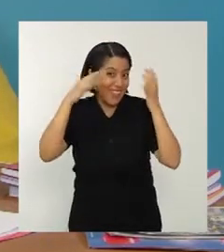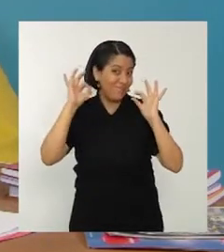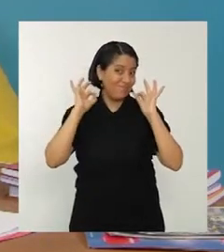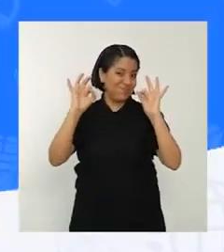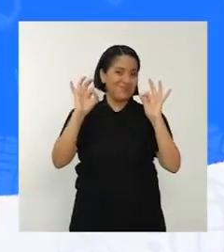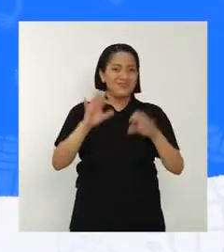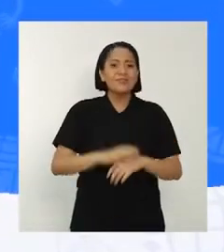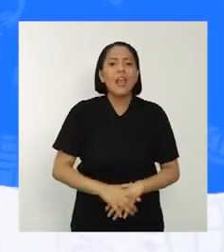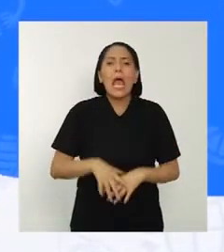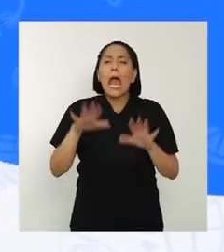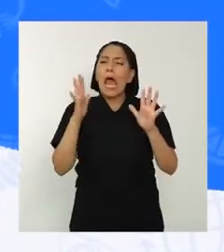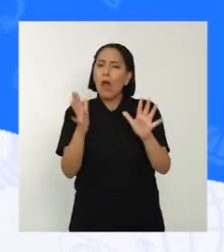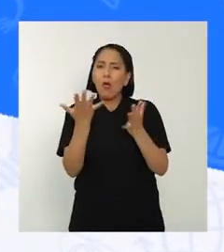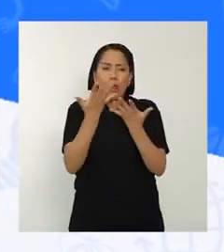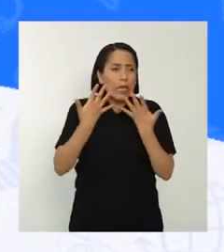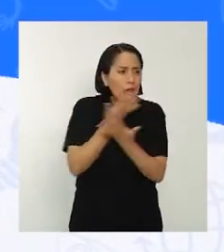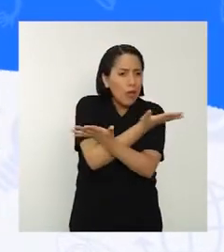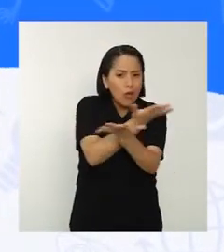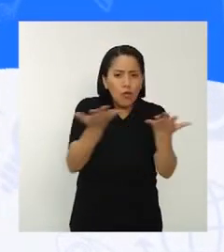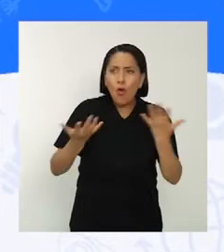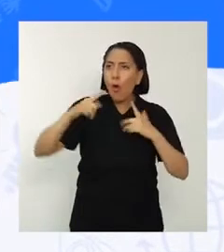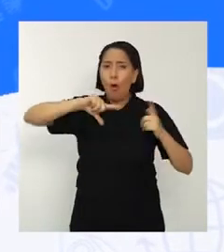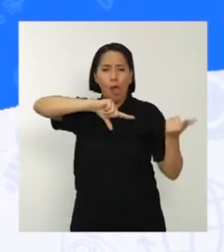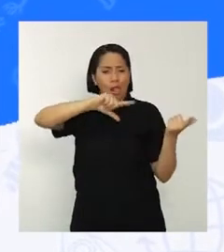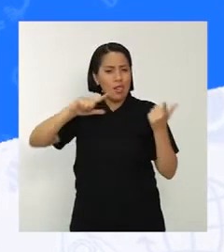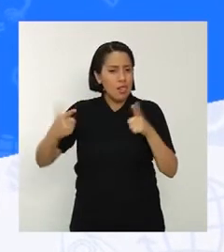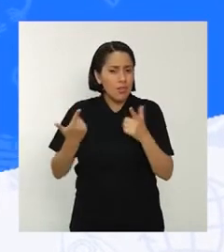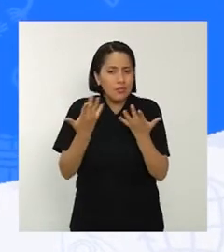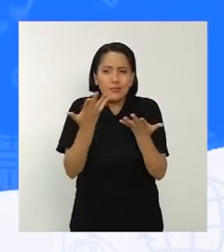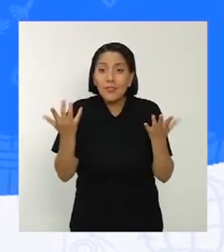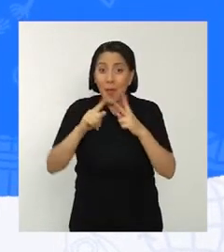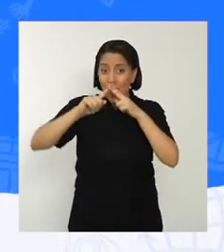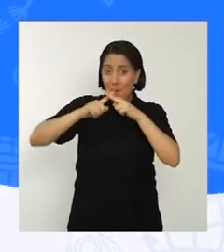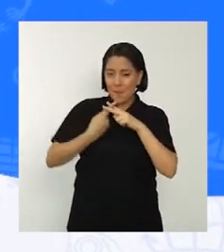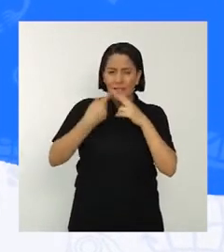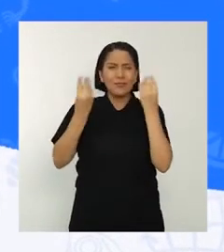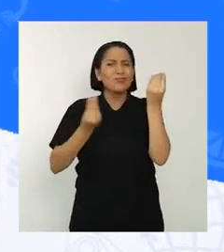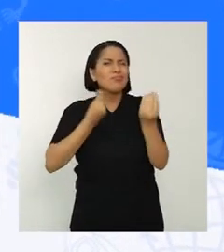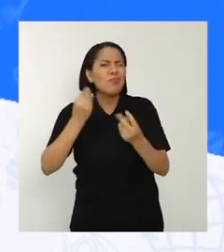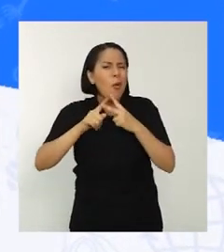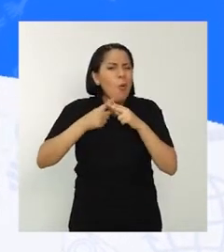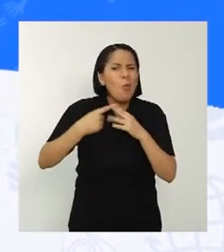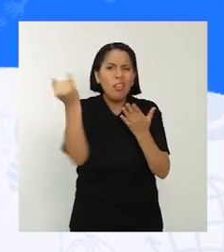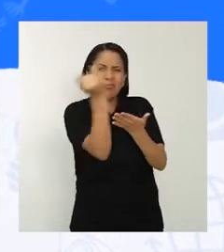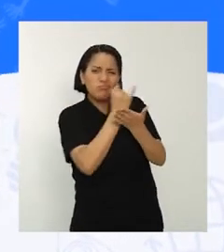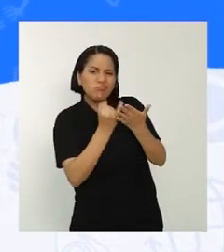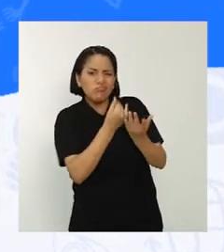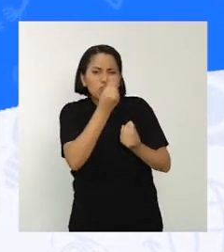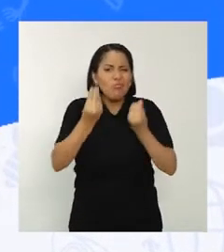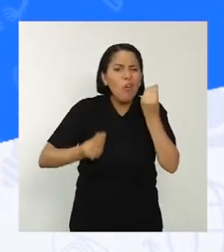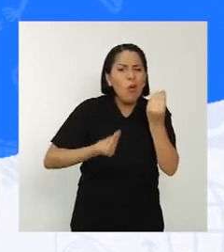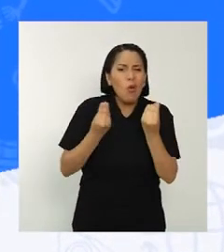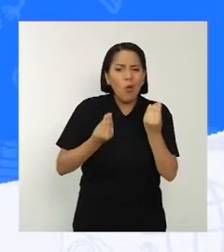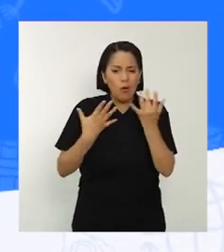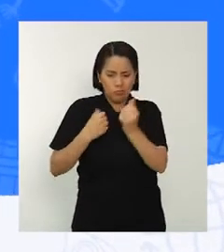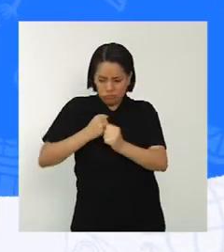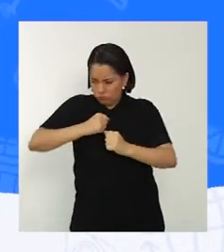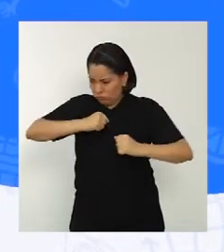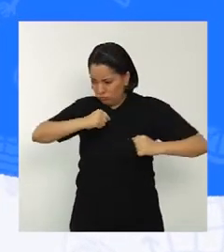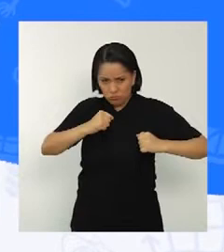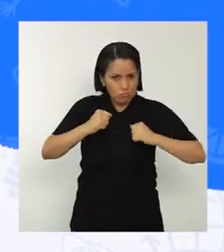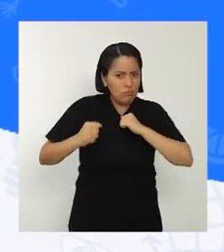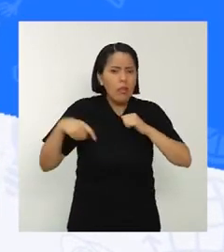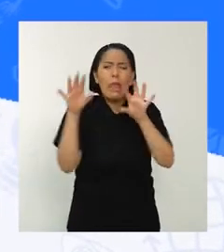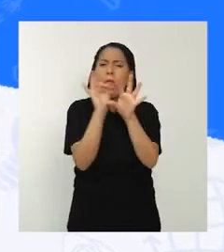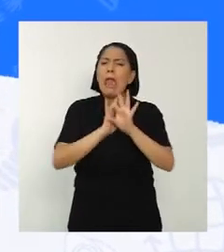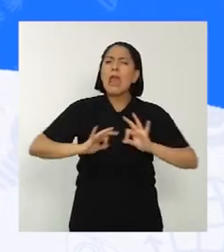idea. Ahora que estamos todos y todas listos, empecemos. Para empezar a dibujar un movimiento dinámico, es